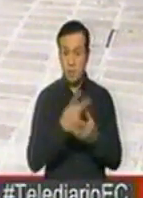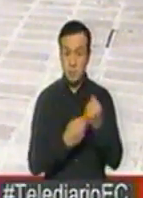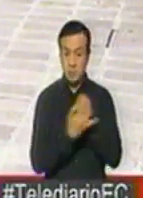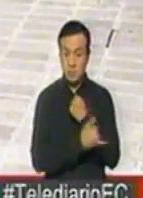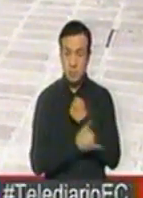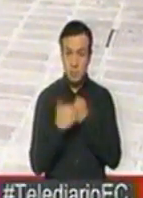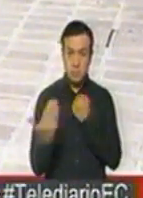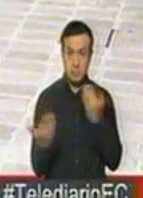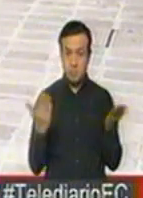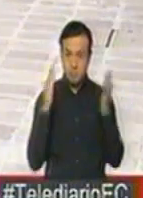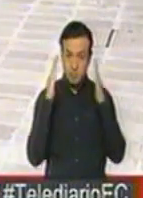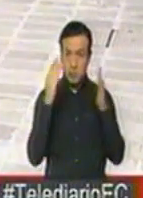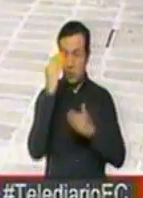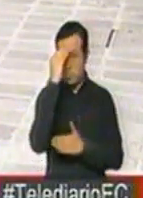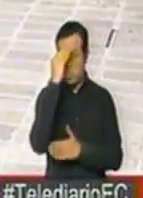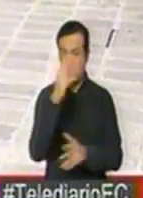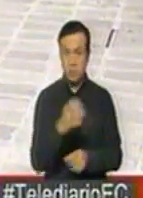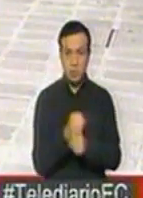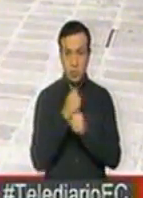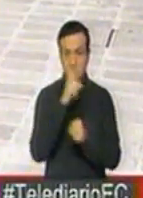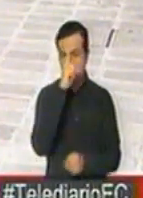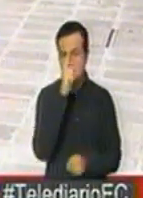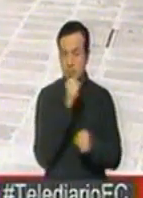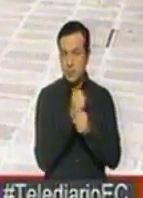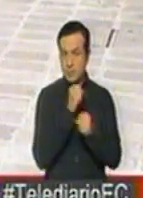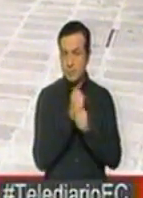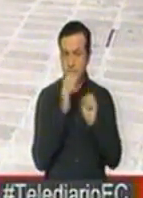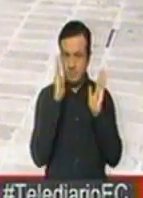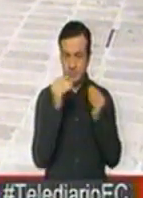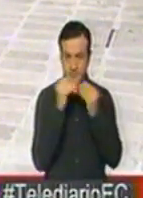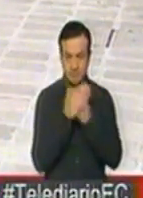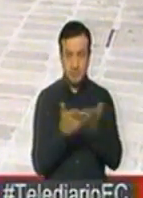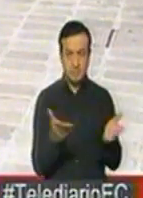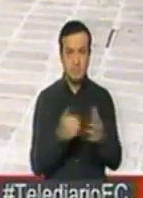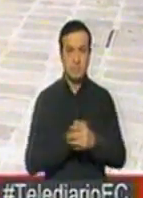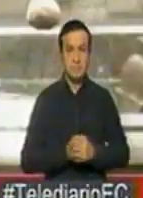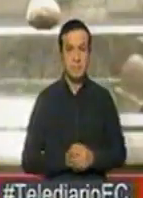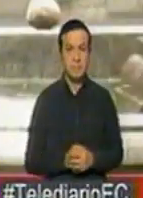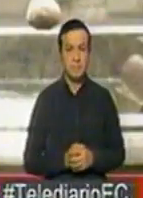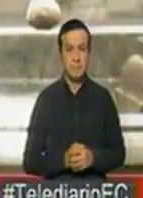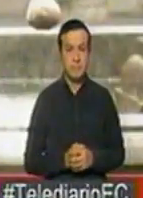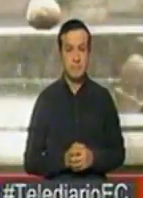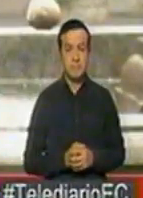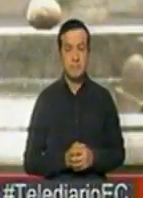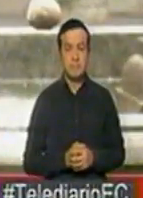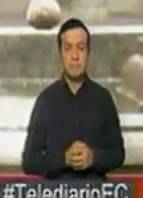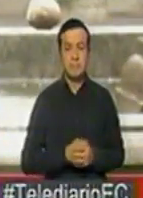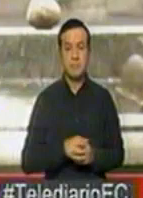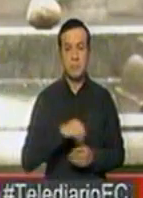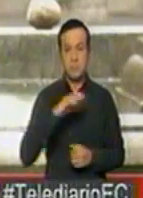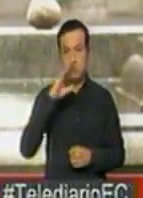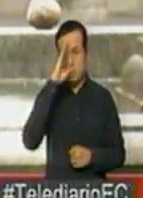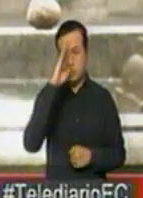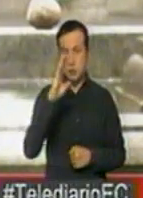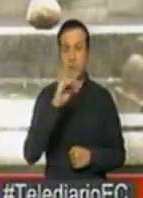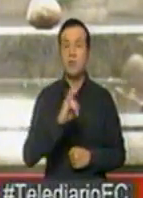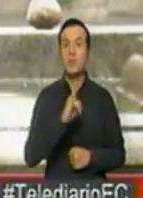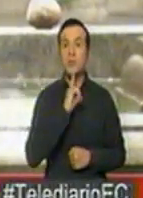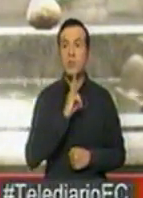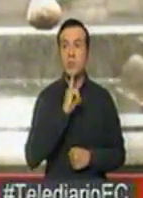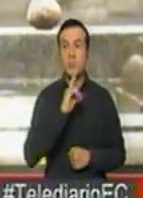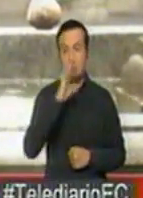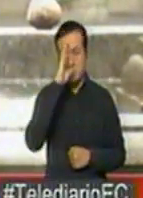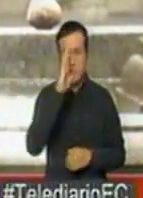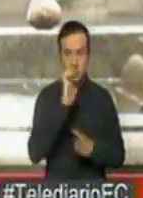son educación, seguridad y empleo. Escuchemos lo dicho por Juan Sebastián Roldán. Y el apoyo de la policía norteamericana a la